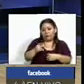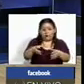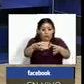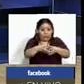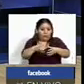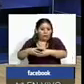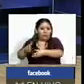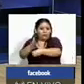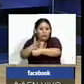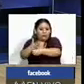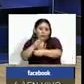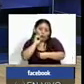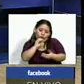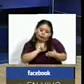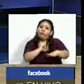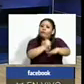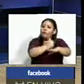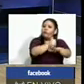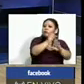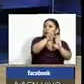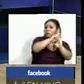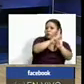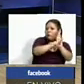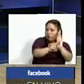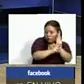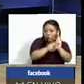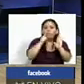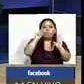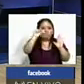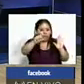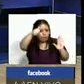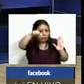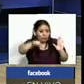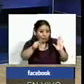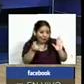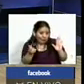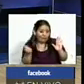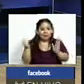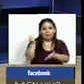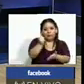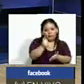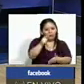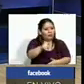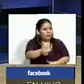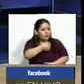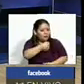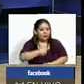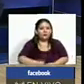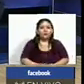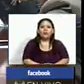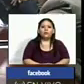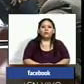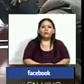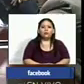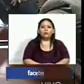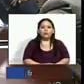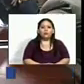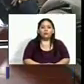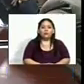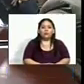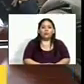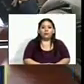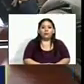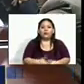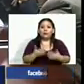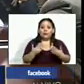partidos políticos pusieron condiciones para dar luz verde a la negociación de este crédito. En el siguiente informe le ampliamos. Las